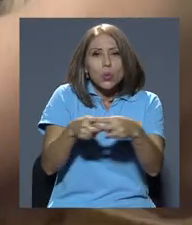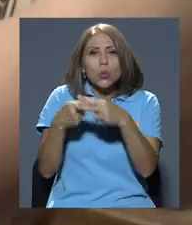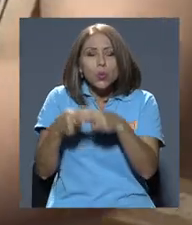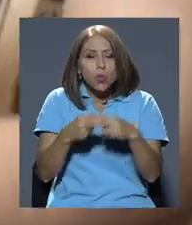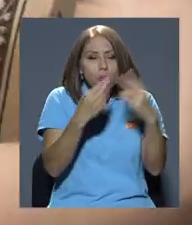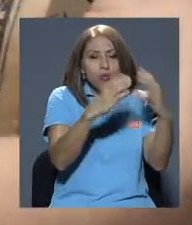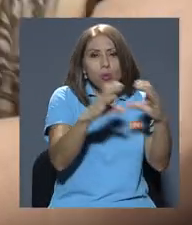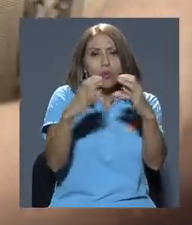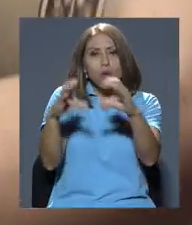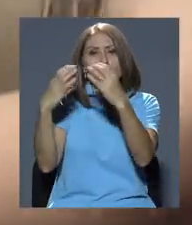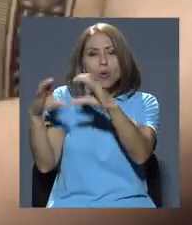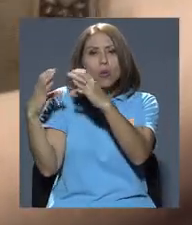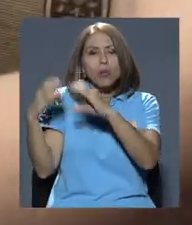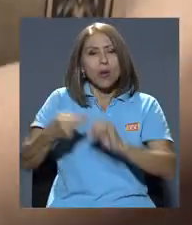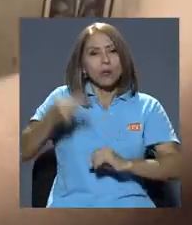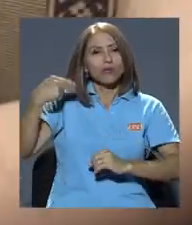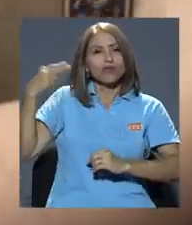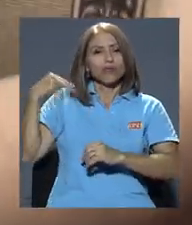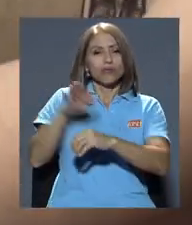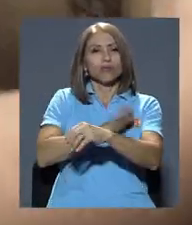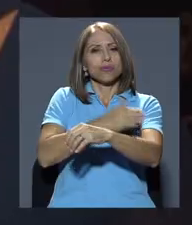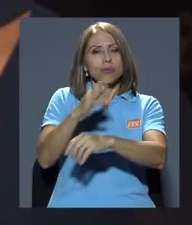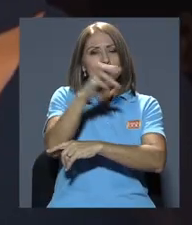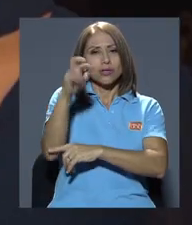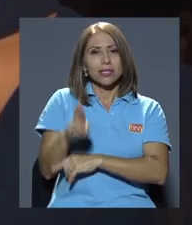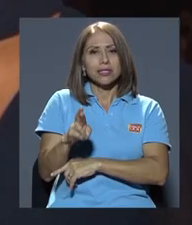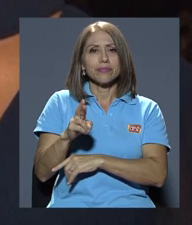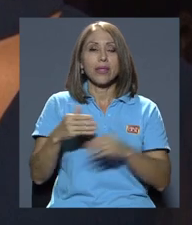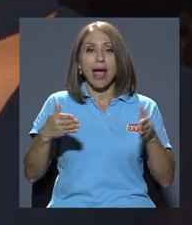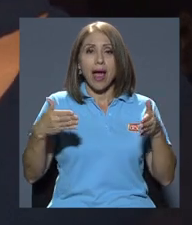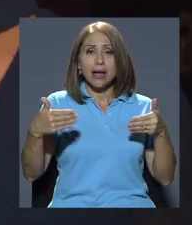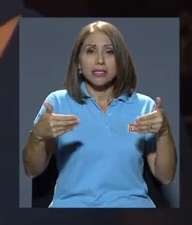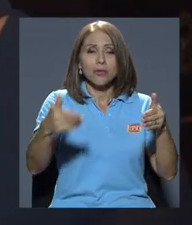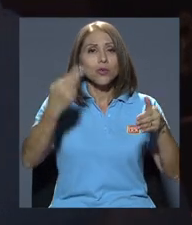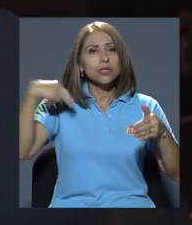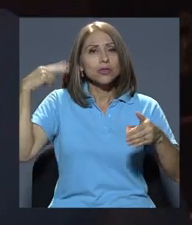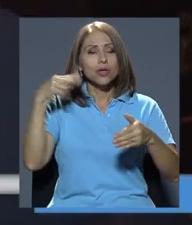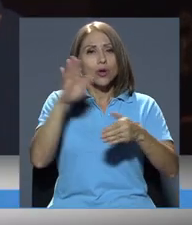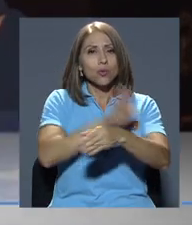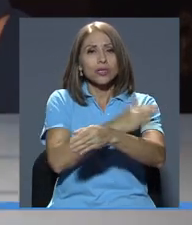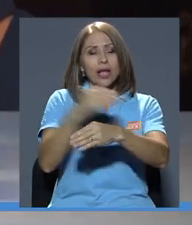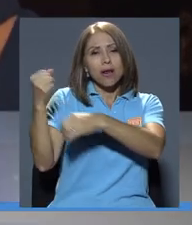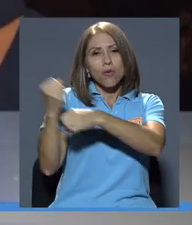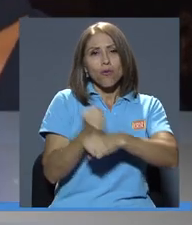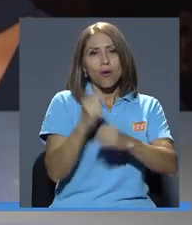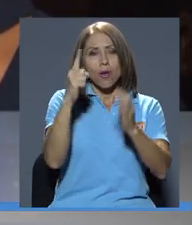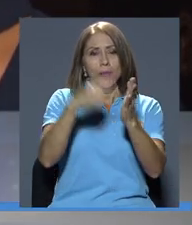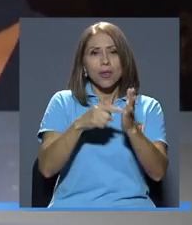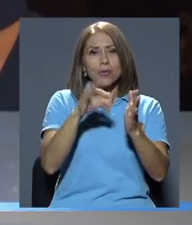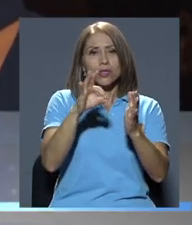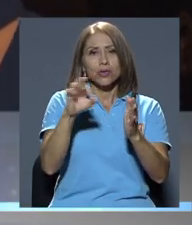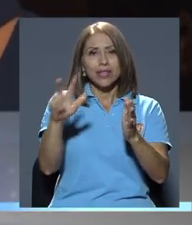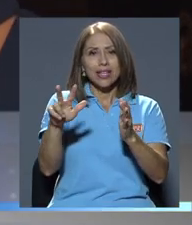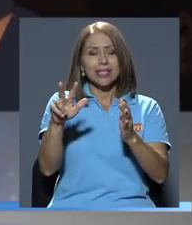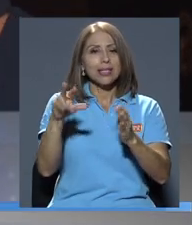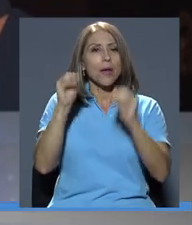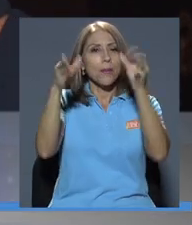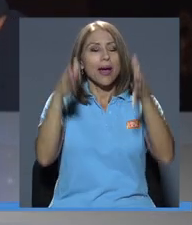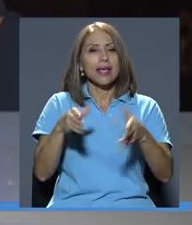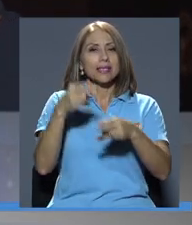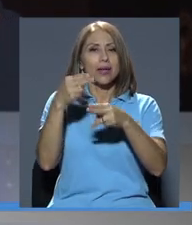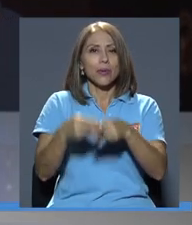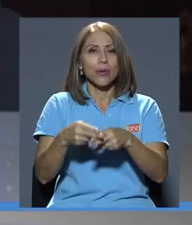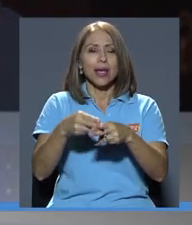catalogación del acervo musical costarricense. El Archivo Histórico Musical fue fundado en 1993 por la maestra Samira Barquero.